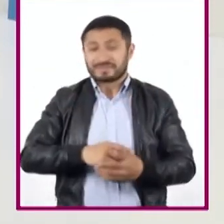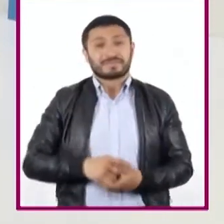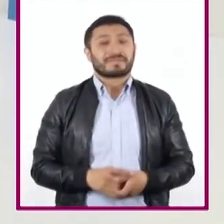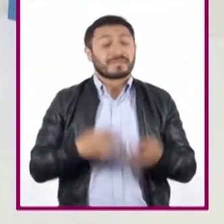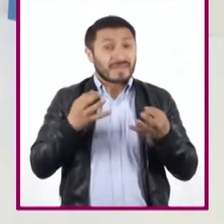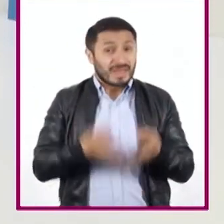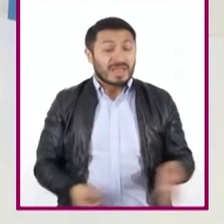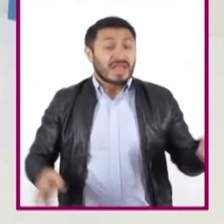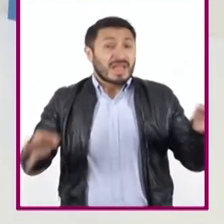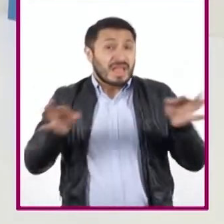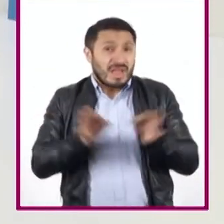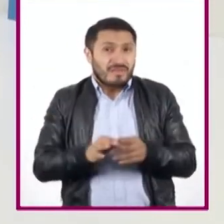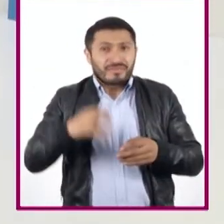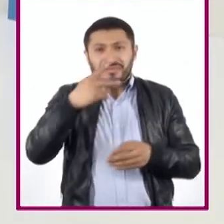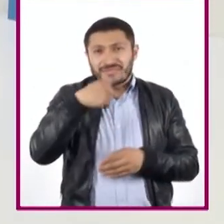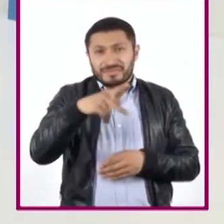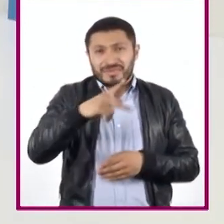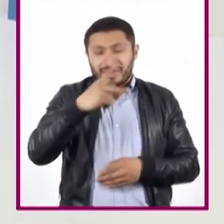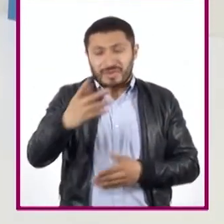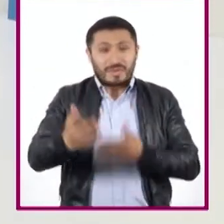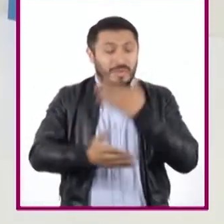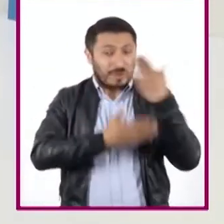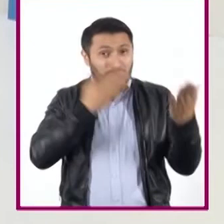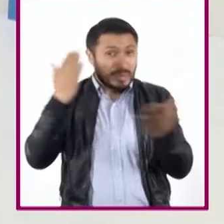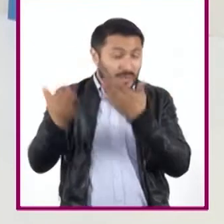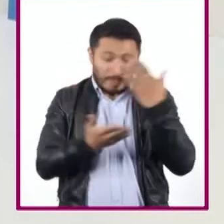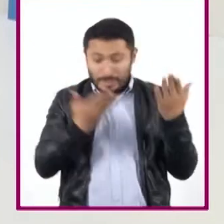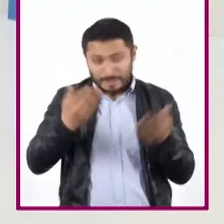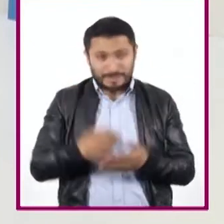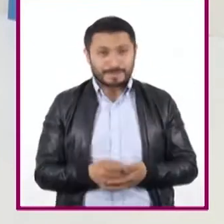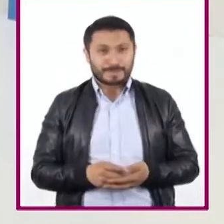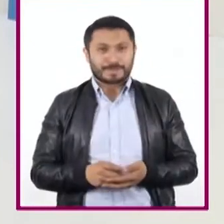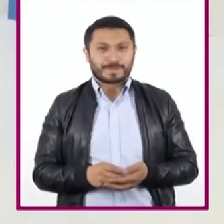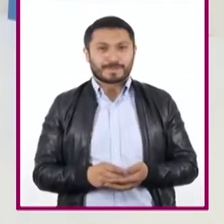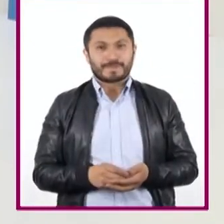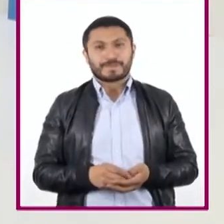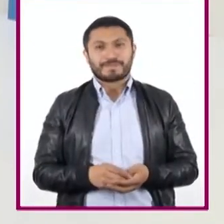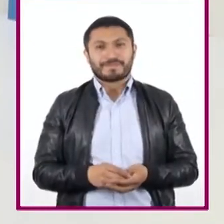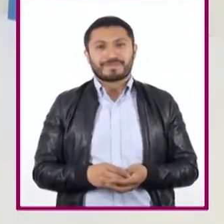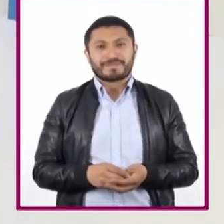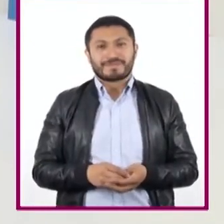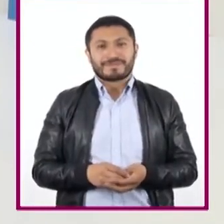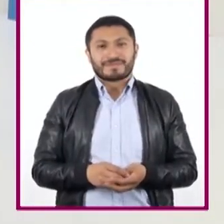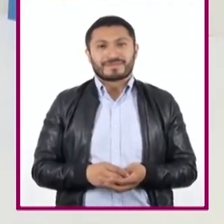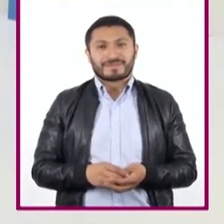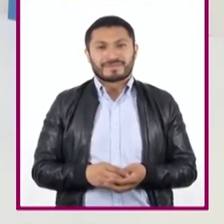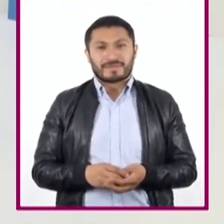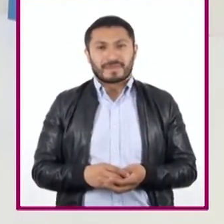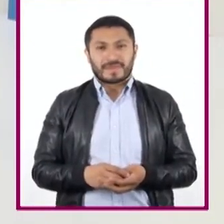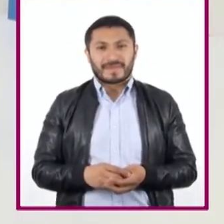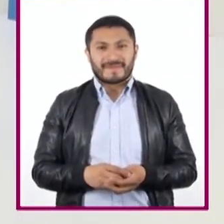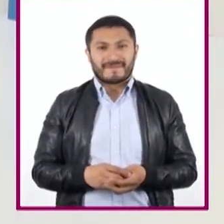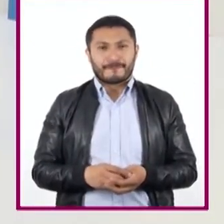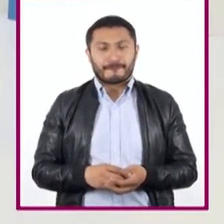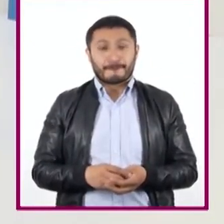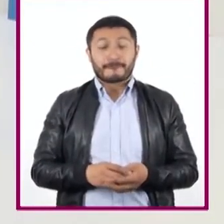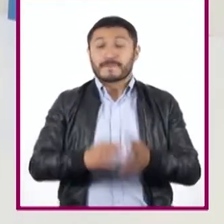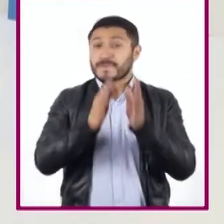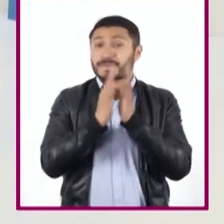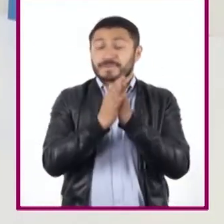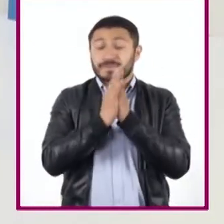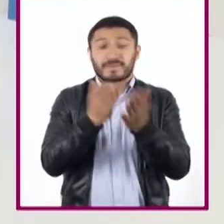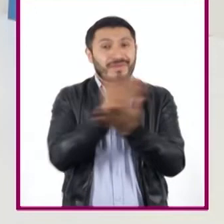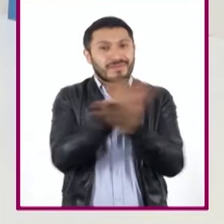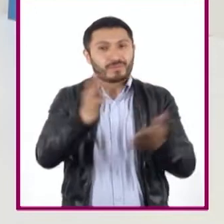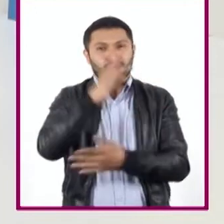que enriquezcan su formación personal y académica. Antes de comenzar, me gustaría recordarles que